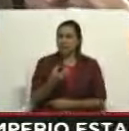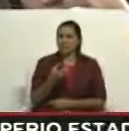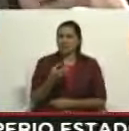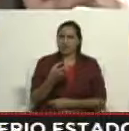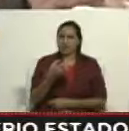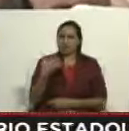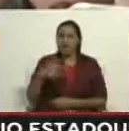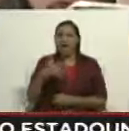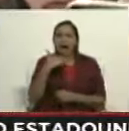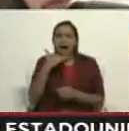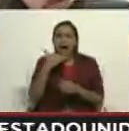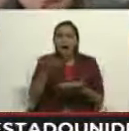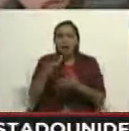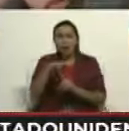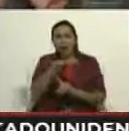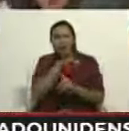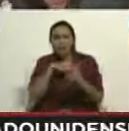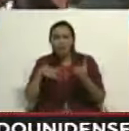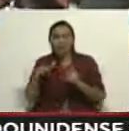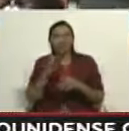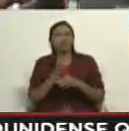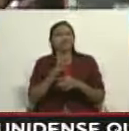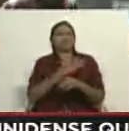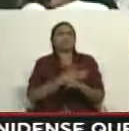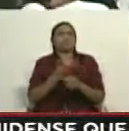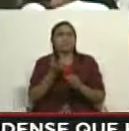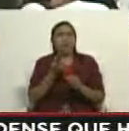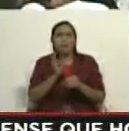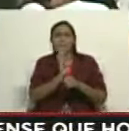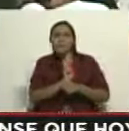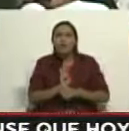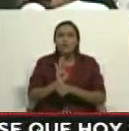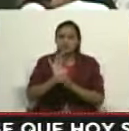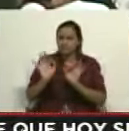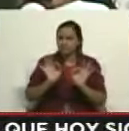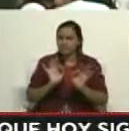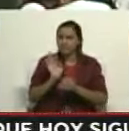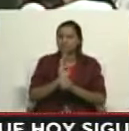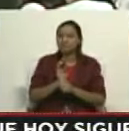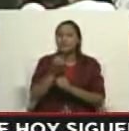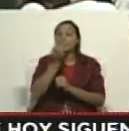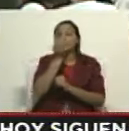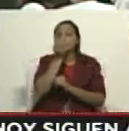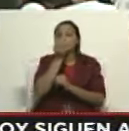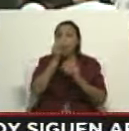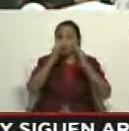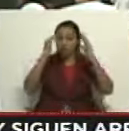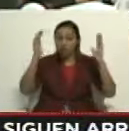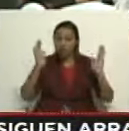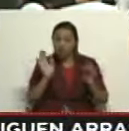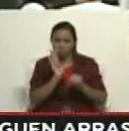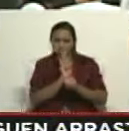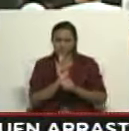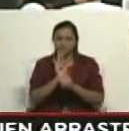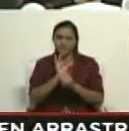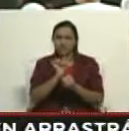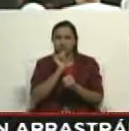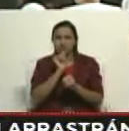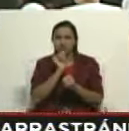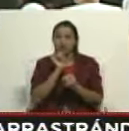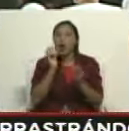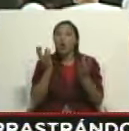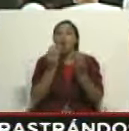se estaba preparando la protección del Palacio de Miraflores. ¿Y con quién era esa protección? Con el